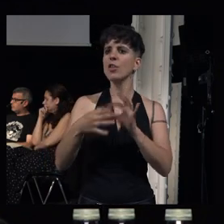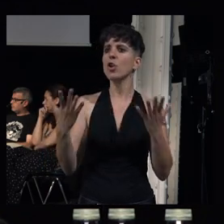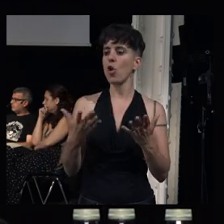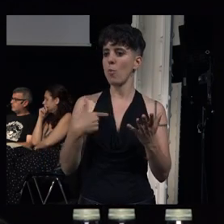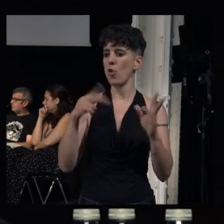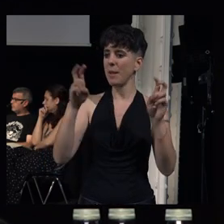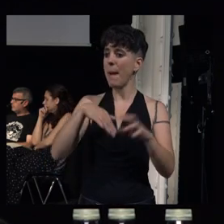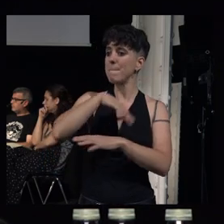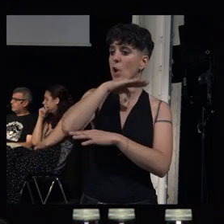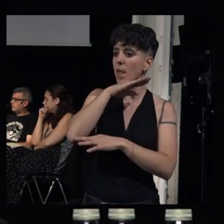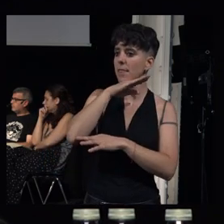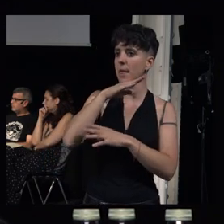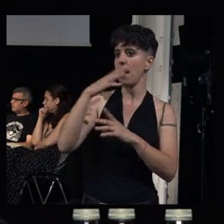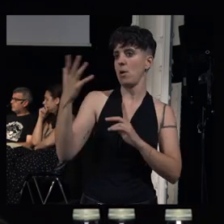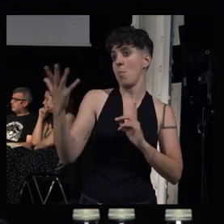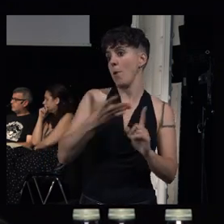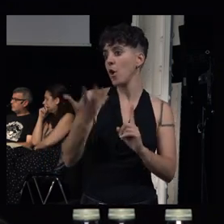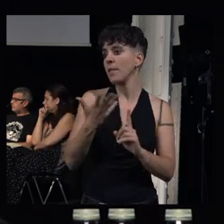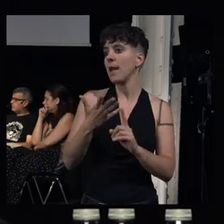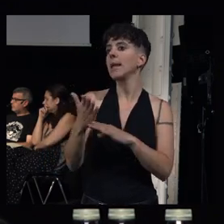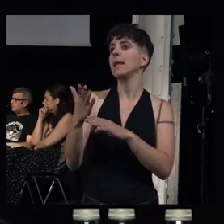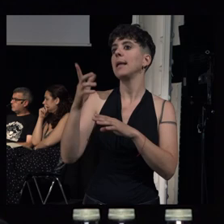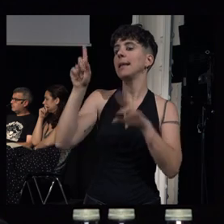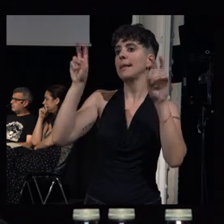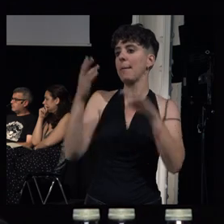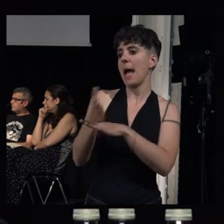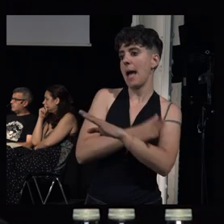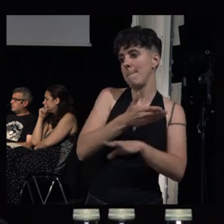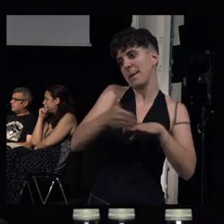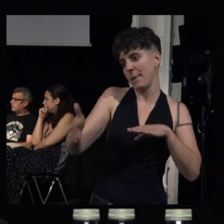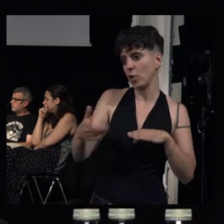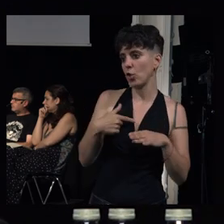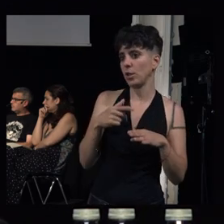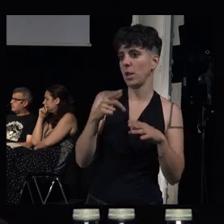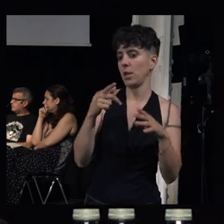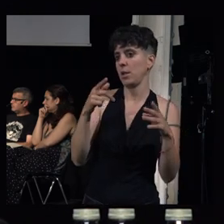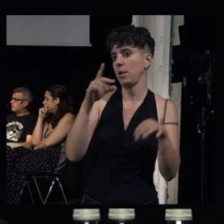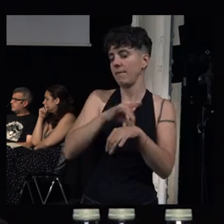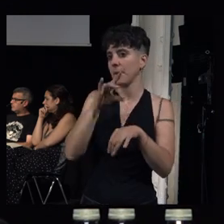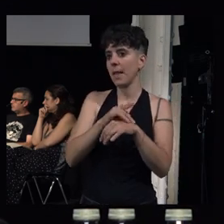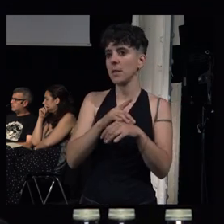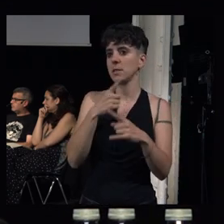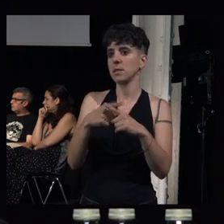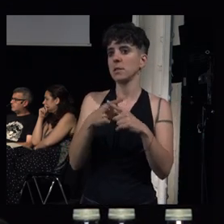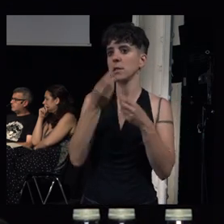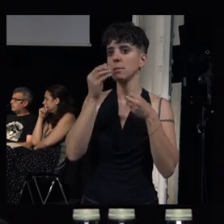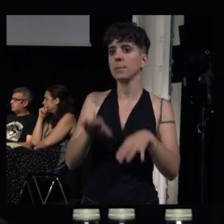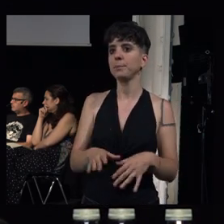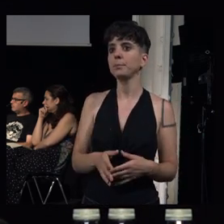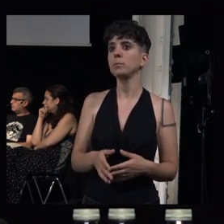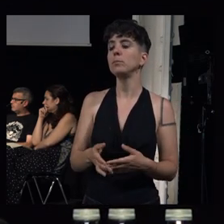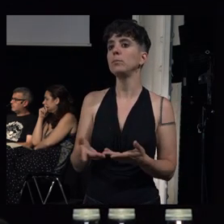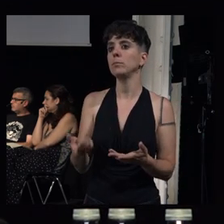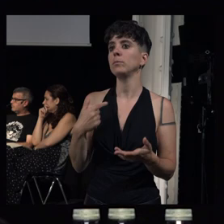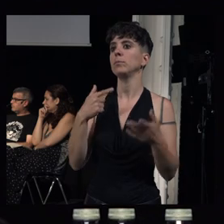de violencia como de prevención de ITS. Por último, así, para lanzar un ámbito en el que me parece que desde